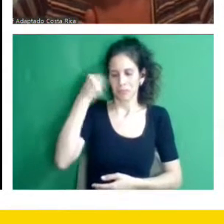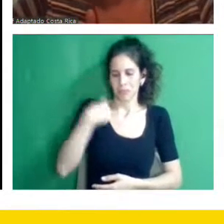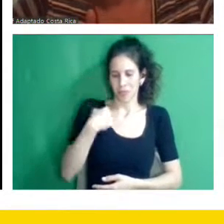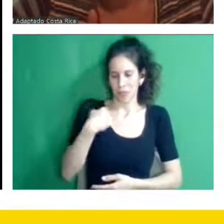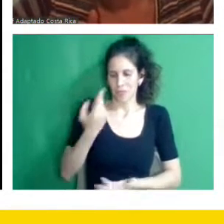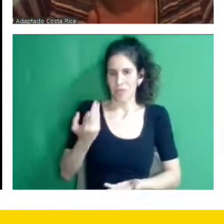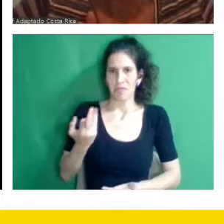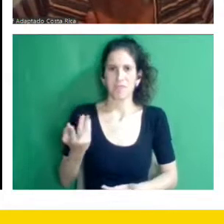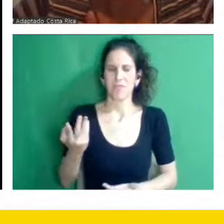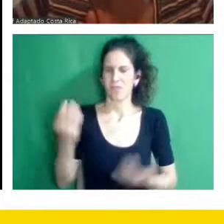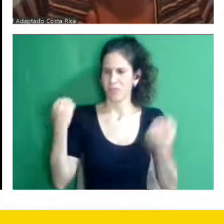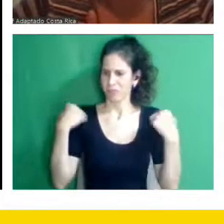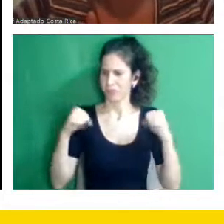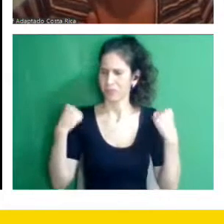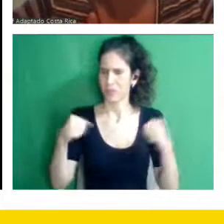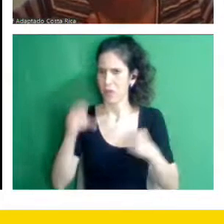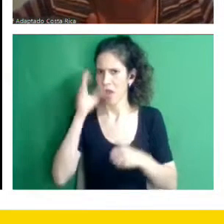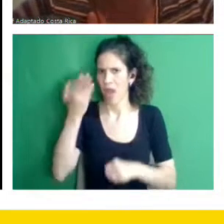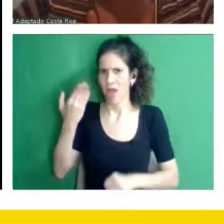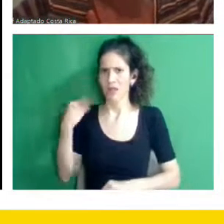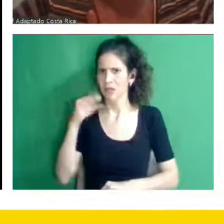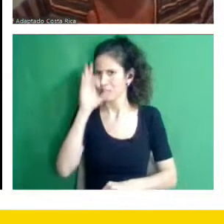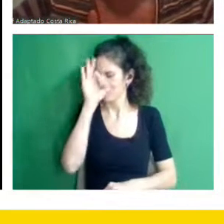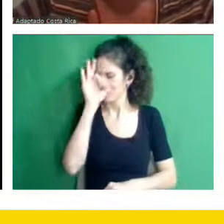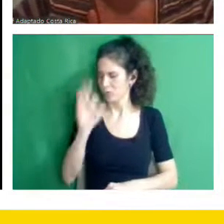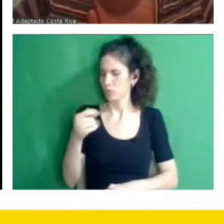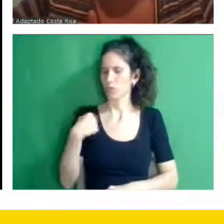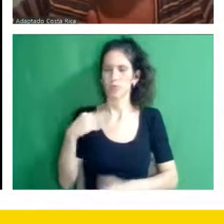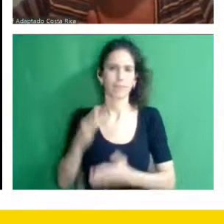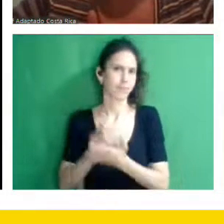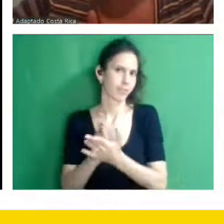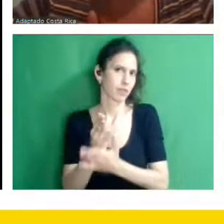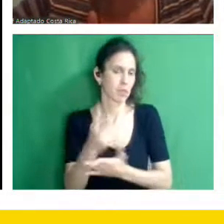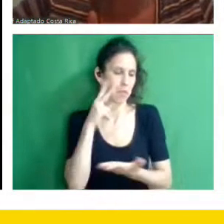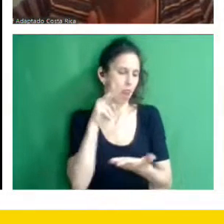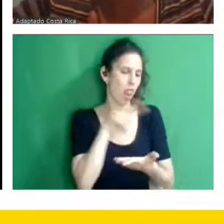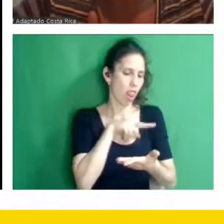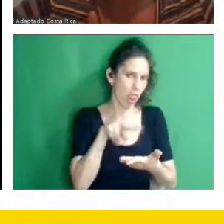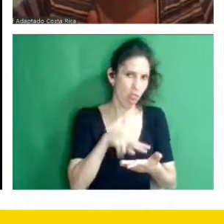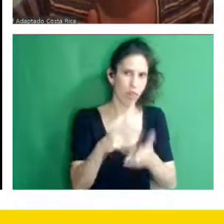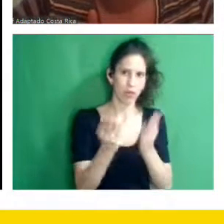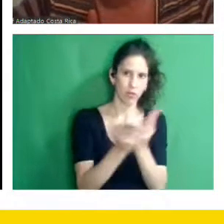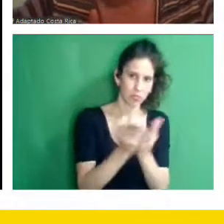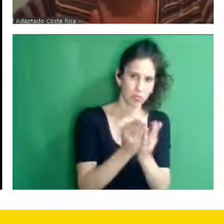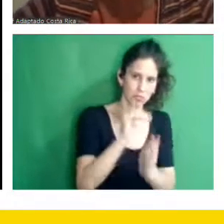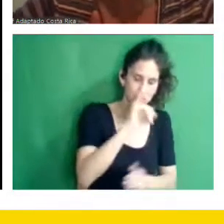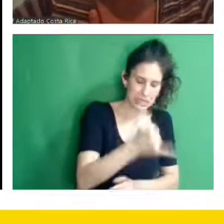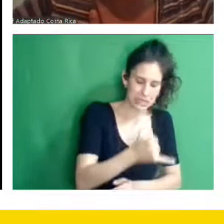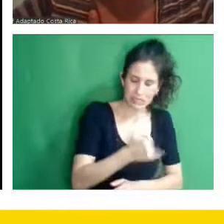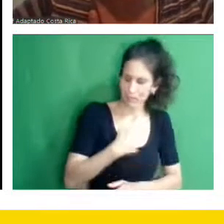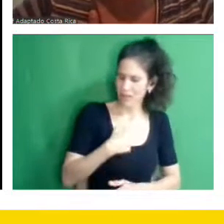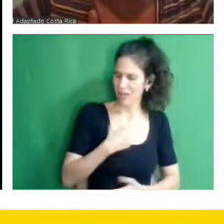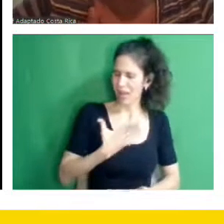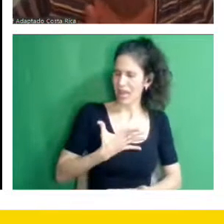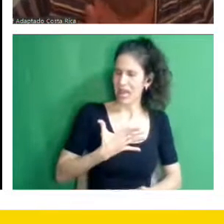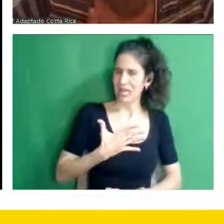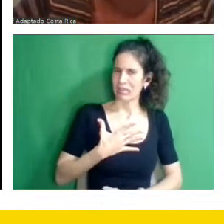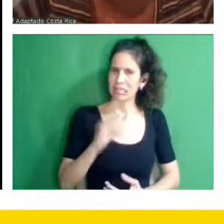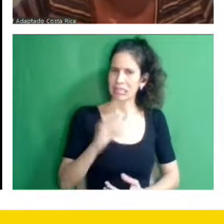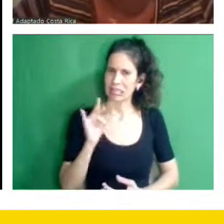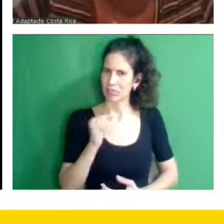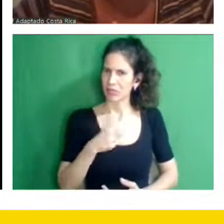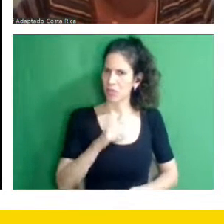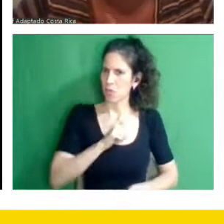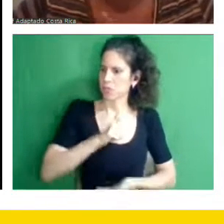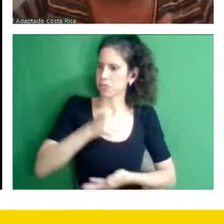más como de leer y de estudiar. Y entonces fue un reto muy grande. Hasta la fecha sigue siendo un reto